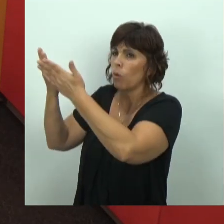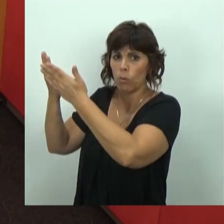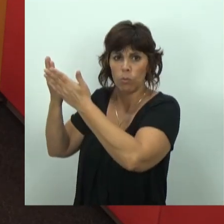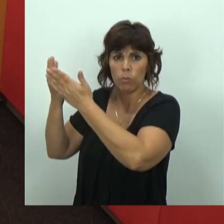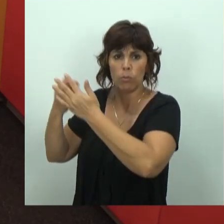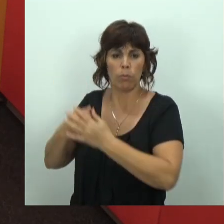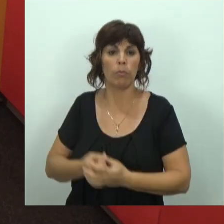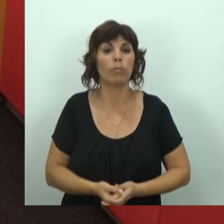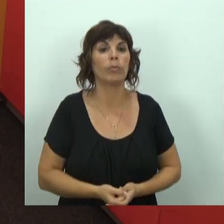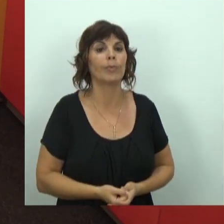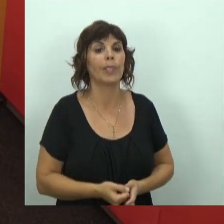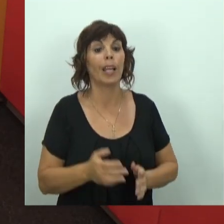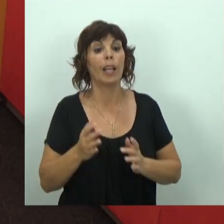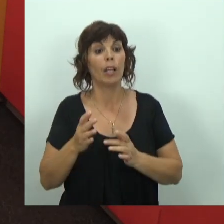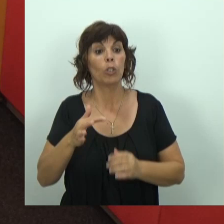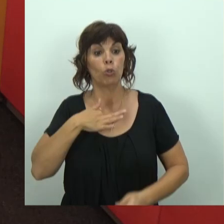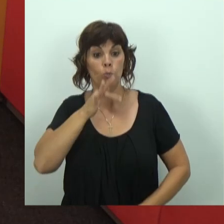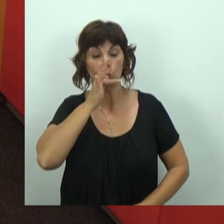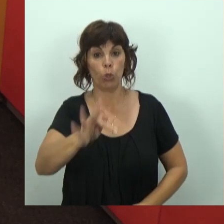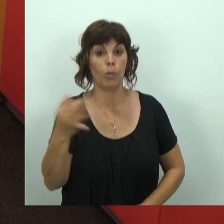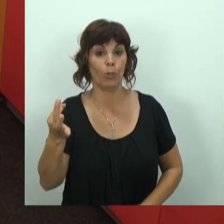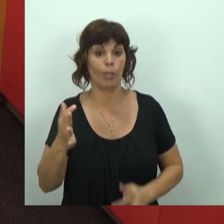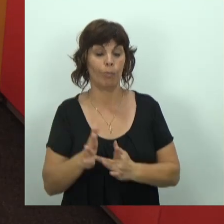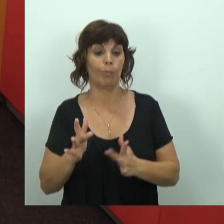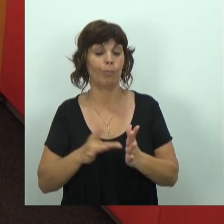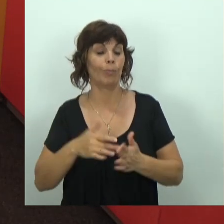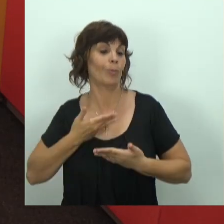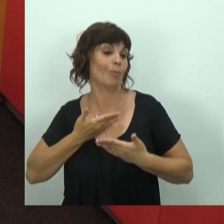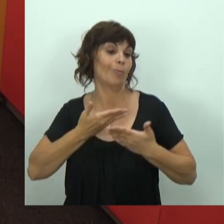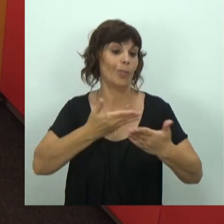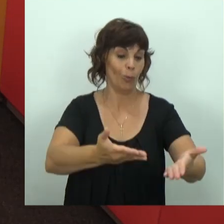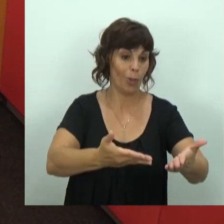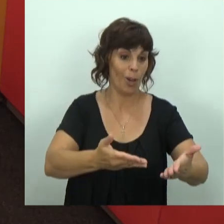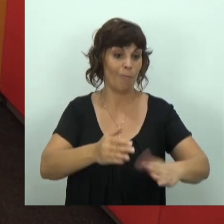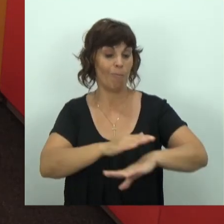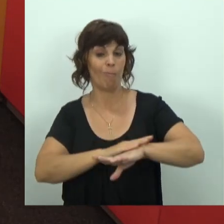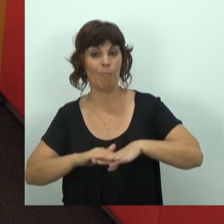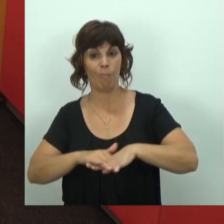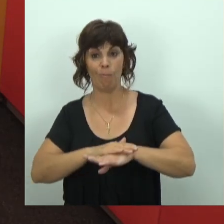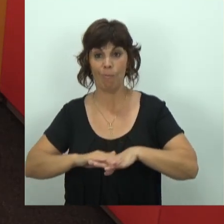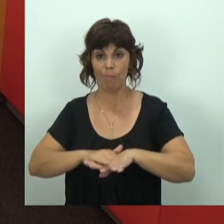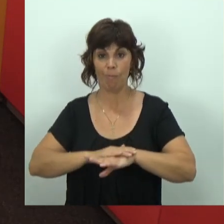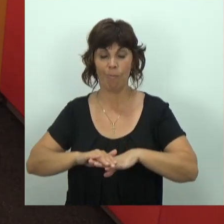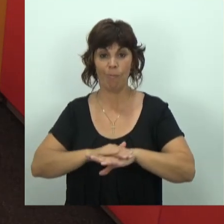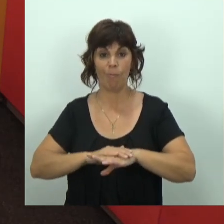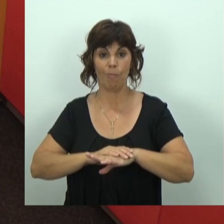que Jesucristo le va a ayudar, le va a perdonar y le va a librar de todos los